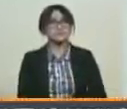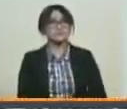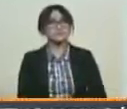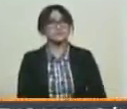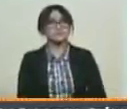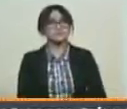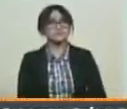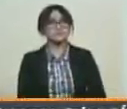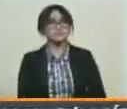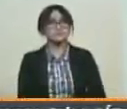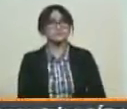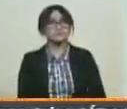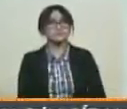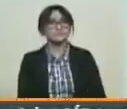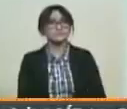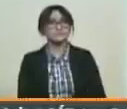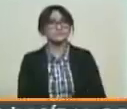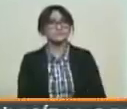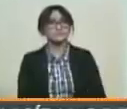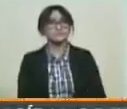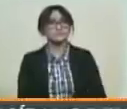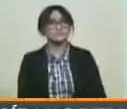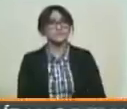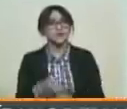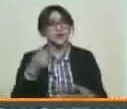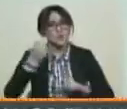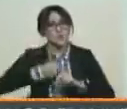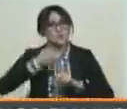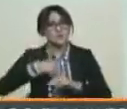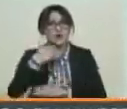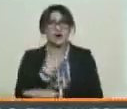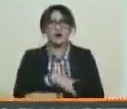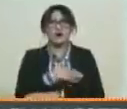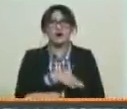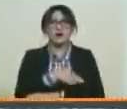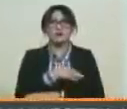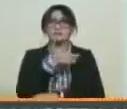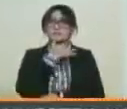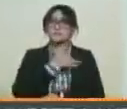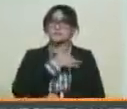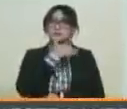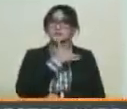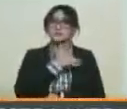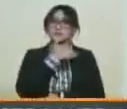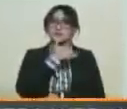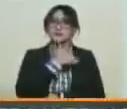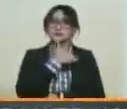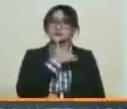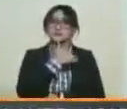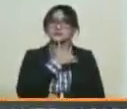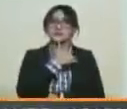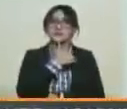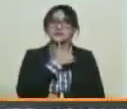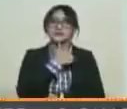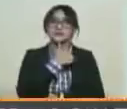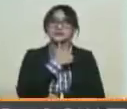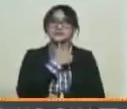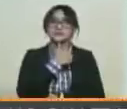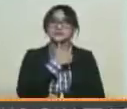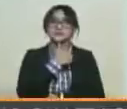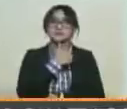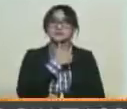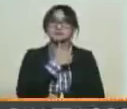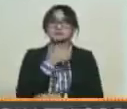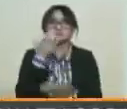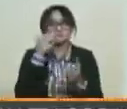entereza, combate en las calles y paciencia, porque nos vamos a vengar de las